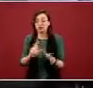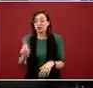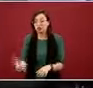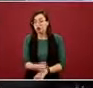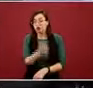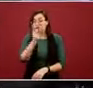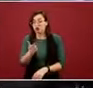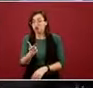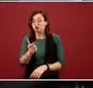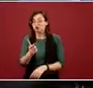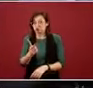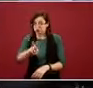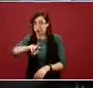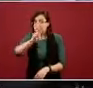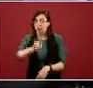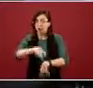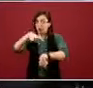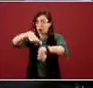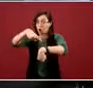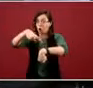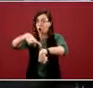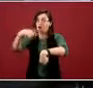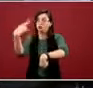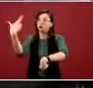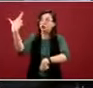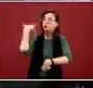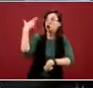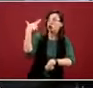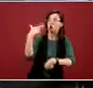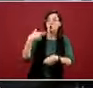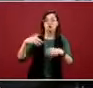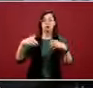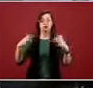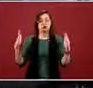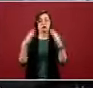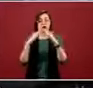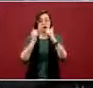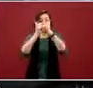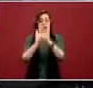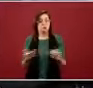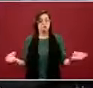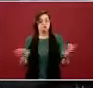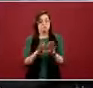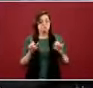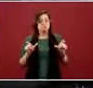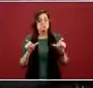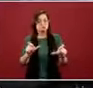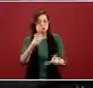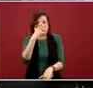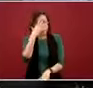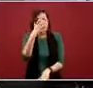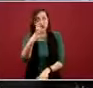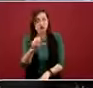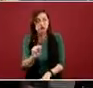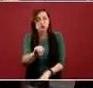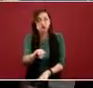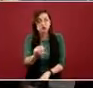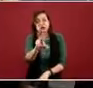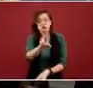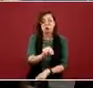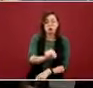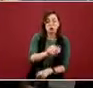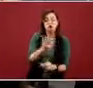dijo, se van a tomar estas disposiciones legales serias, ¿no? Y la segunda pregunta es respecto a la